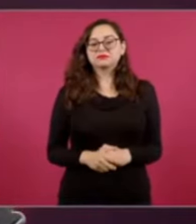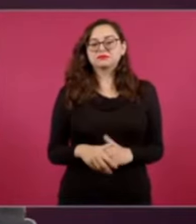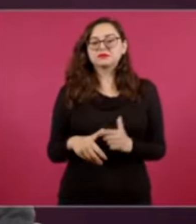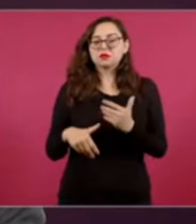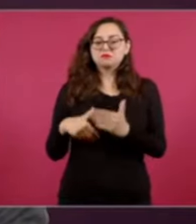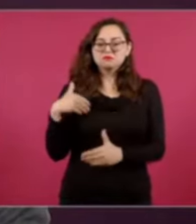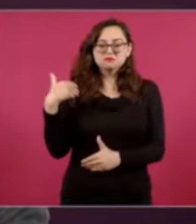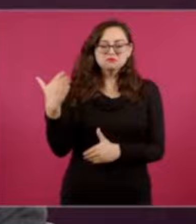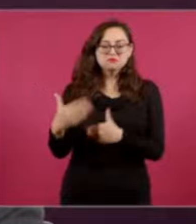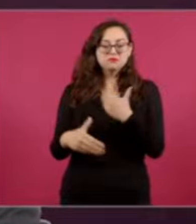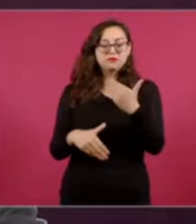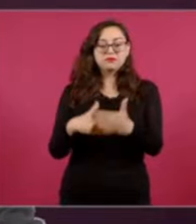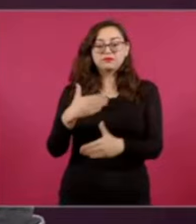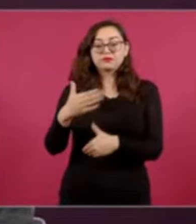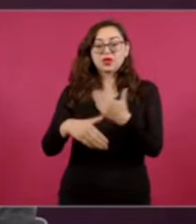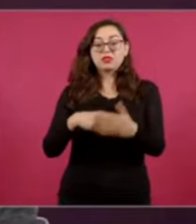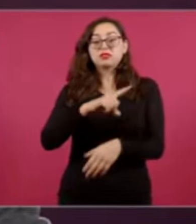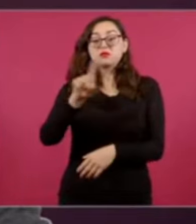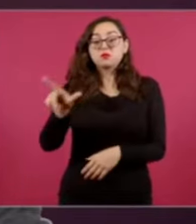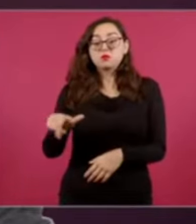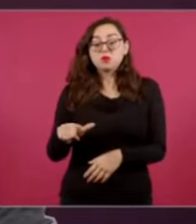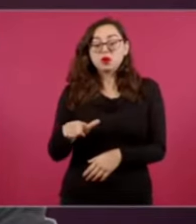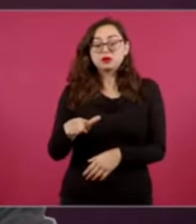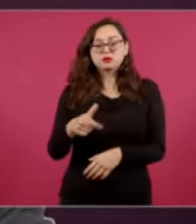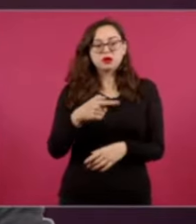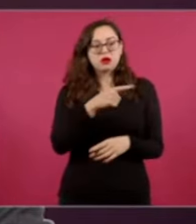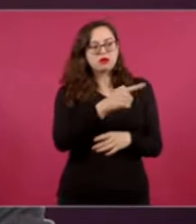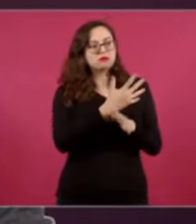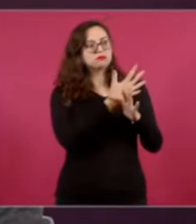vienen las elecciones y dice, yo creo.